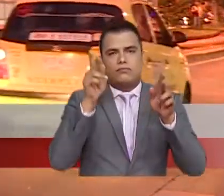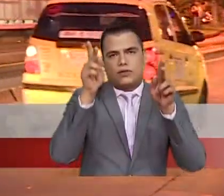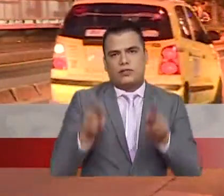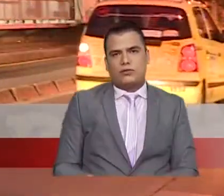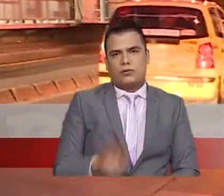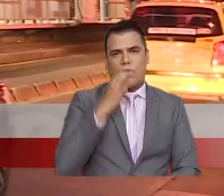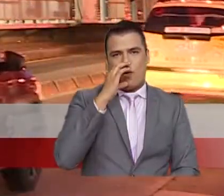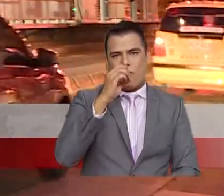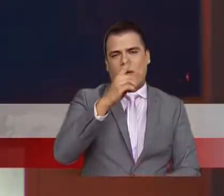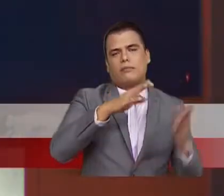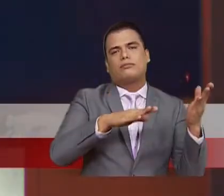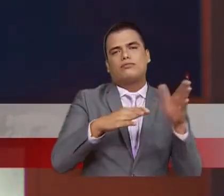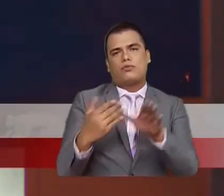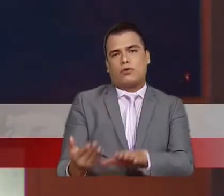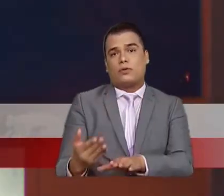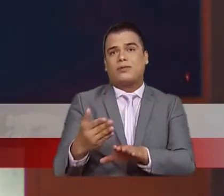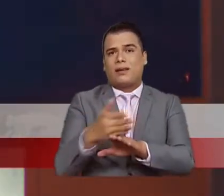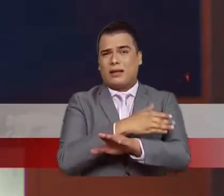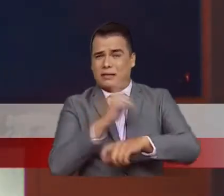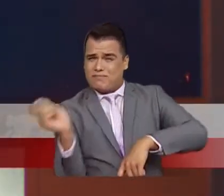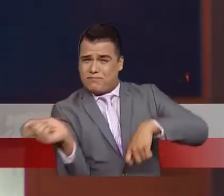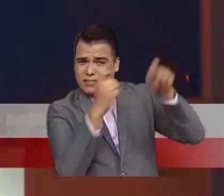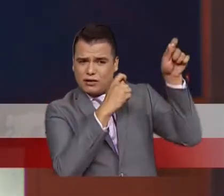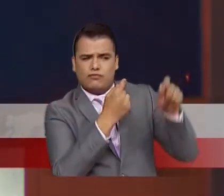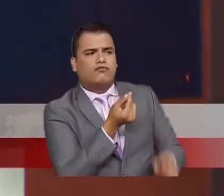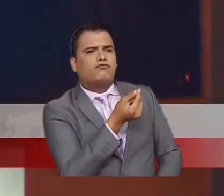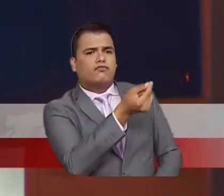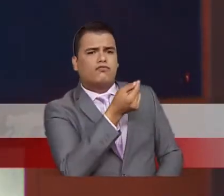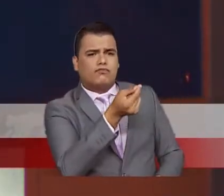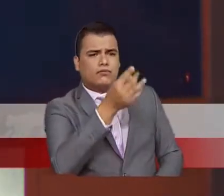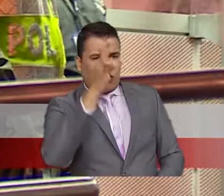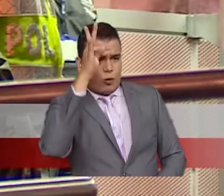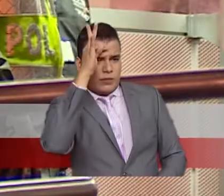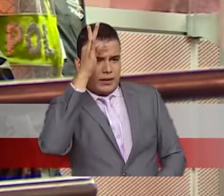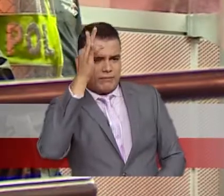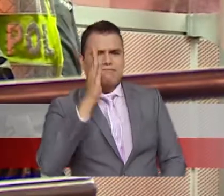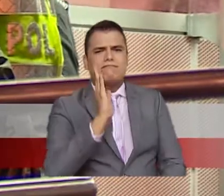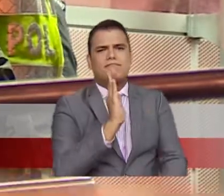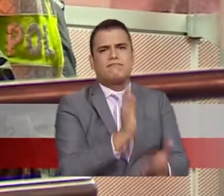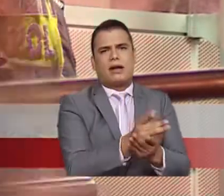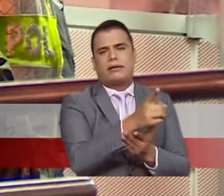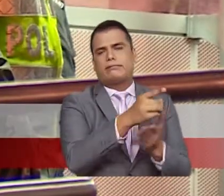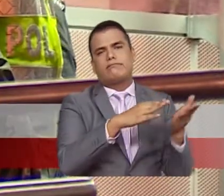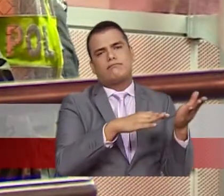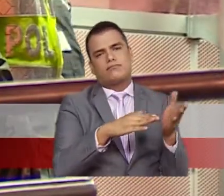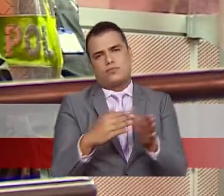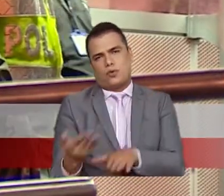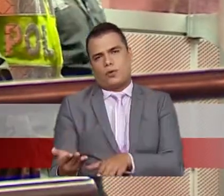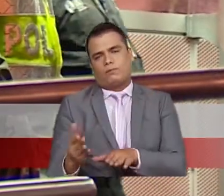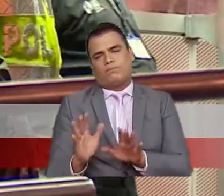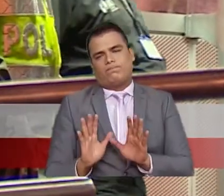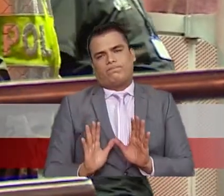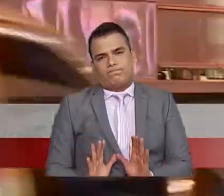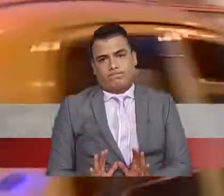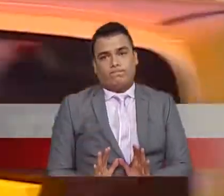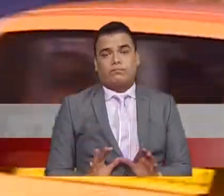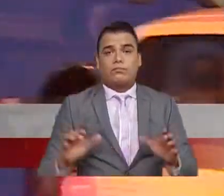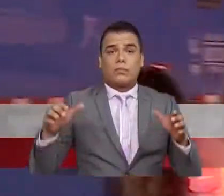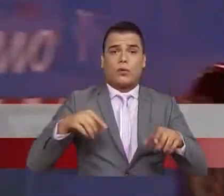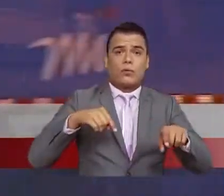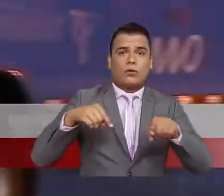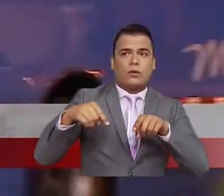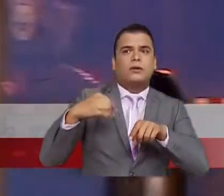un hombre que fue trasladado inicialmente al Hospital Primitivo Iglesias, muy cerca de este lugar, pero allí infortunadamente pues perdió la vida. Las